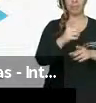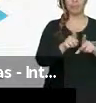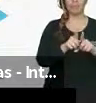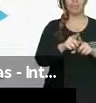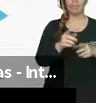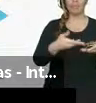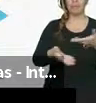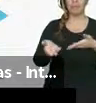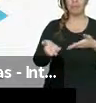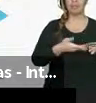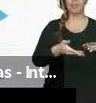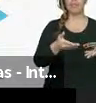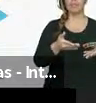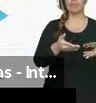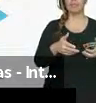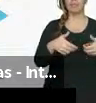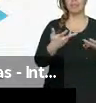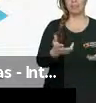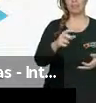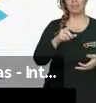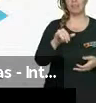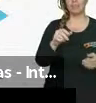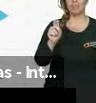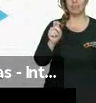cambios. Entonces, ¿cómo ocurre